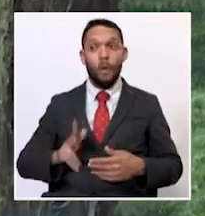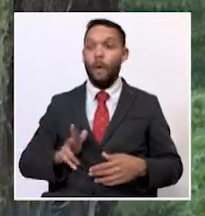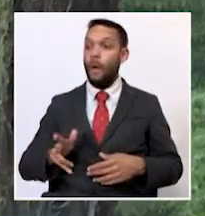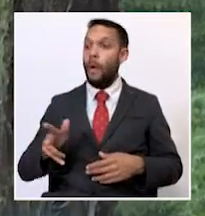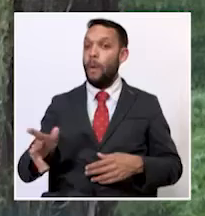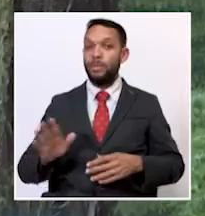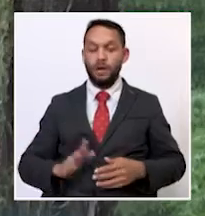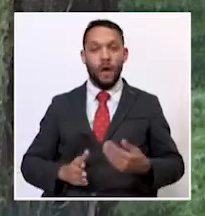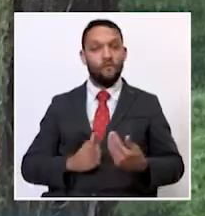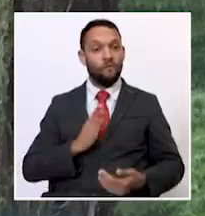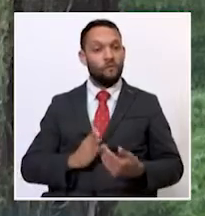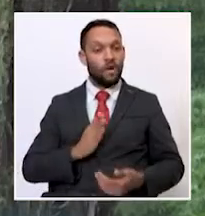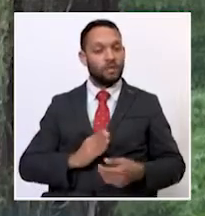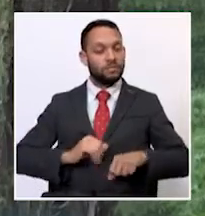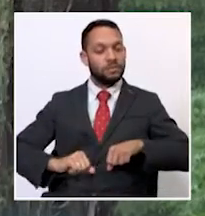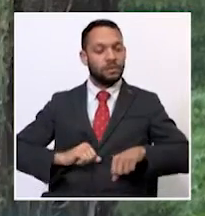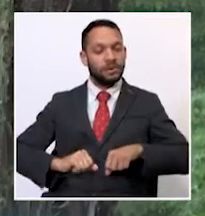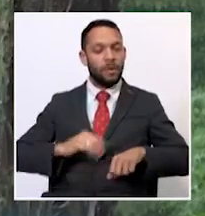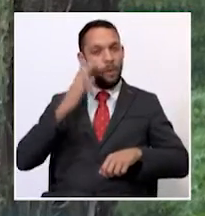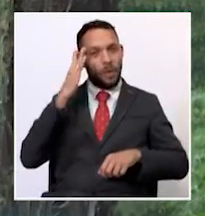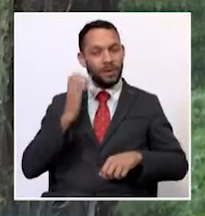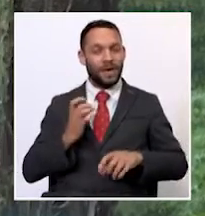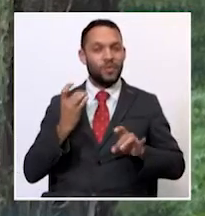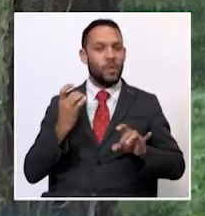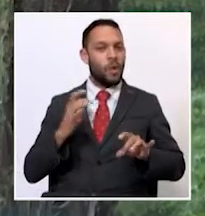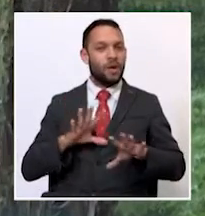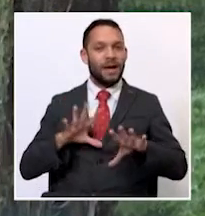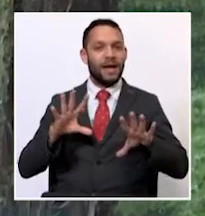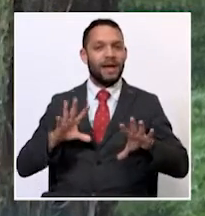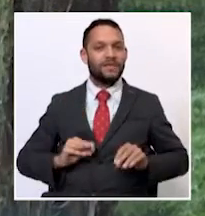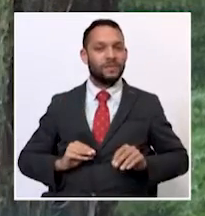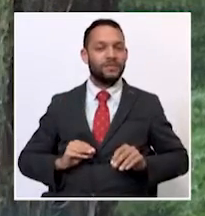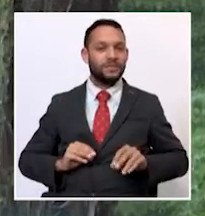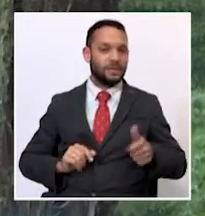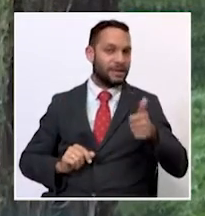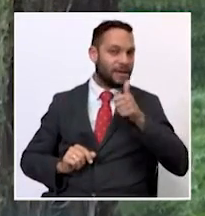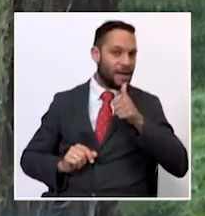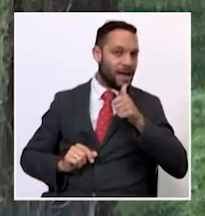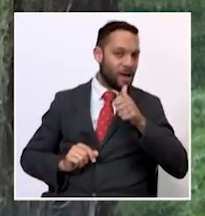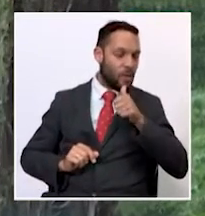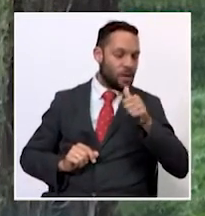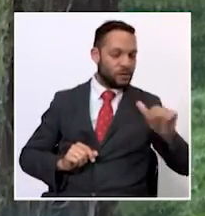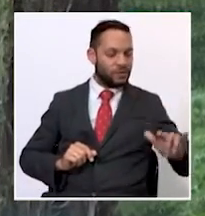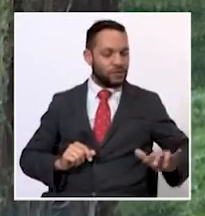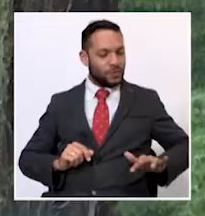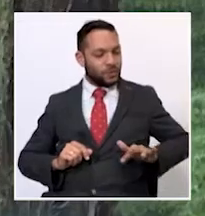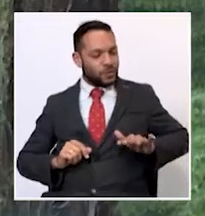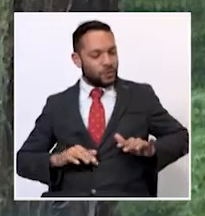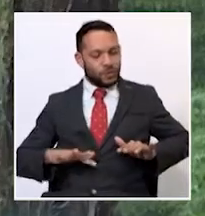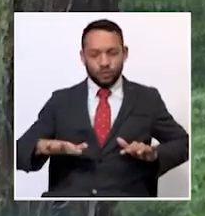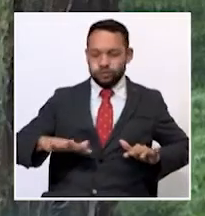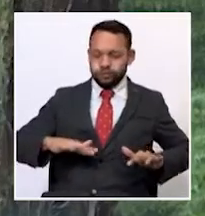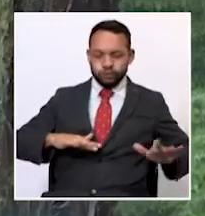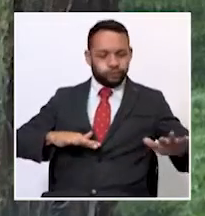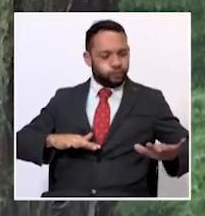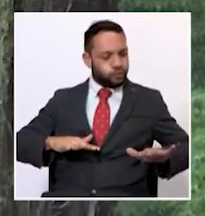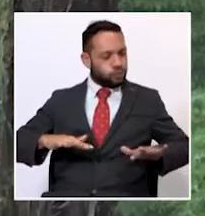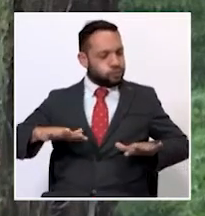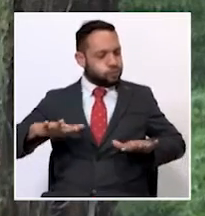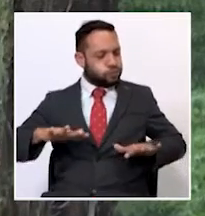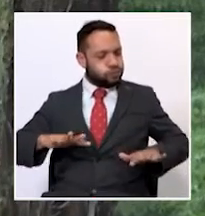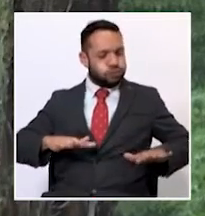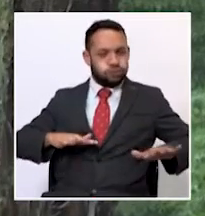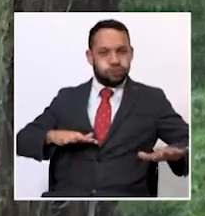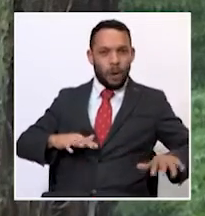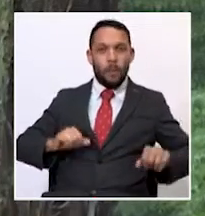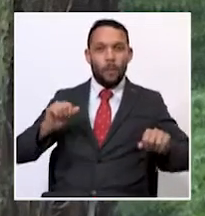más, digámoslo, sin dolor, debido a que se ha enfrentado a algo que para él era un miedo